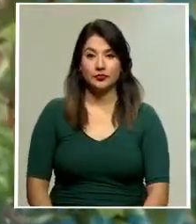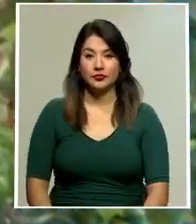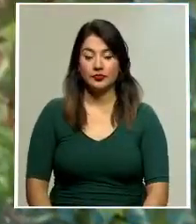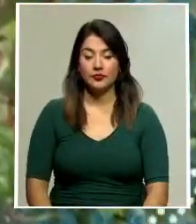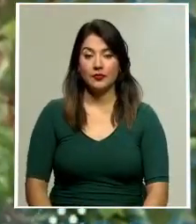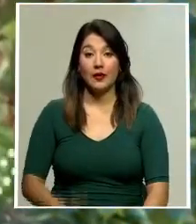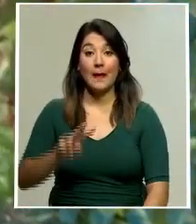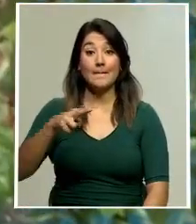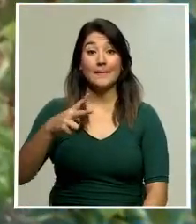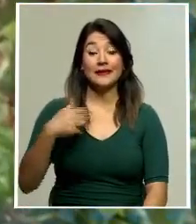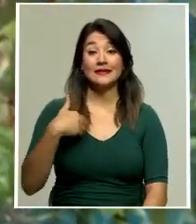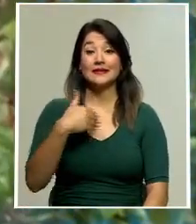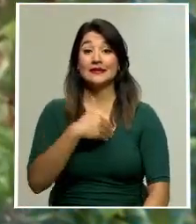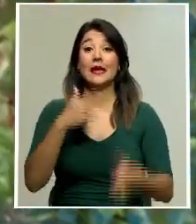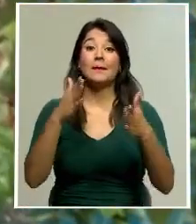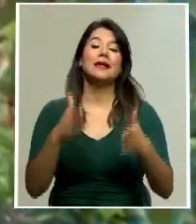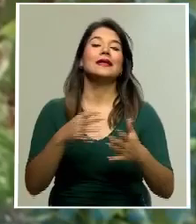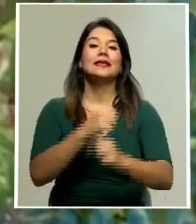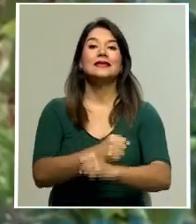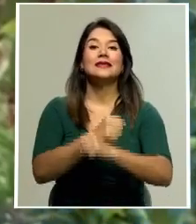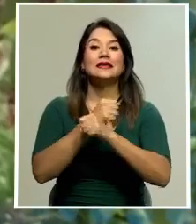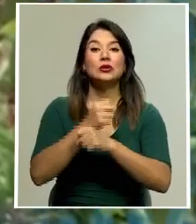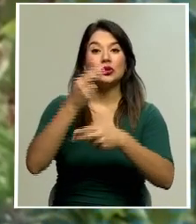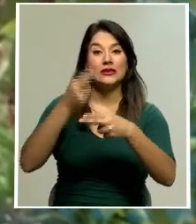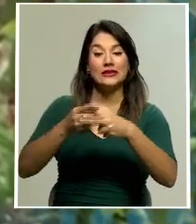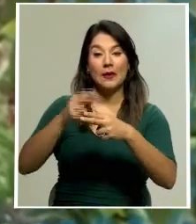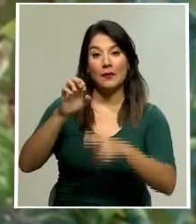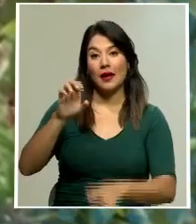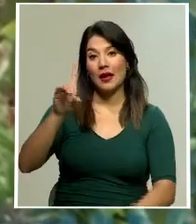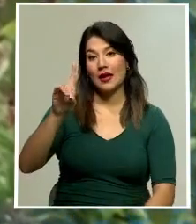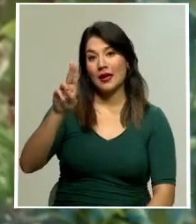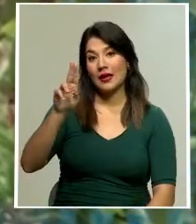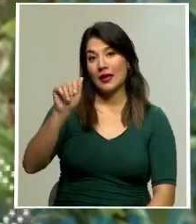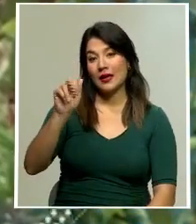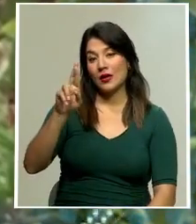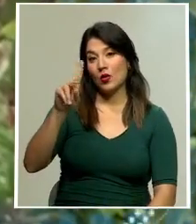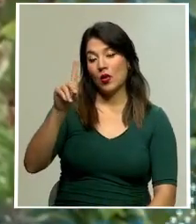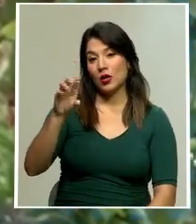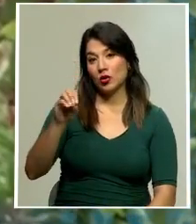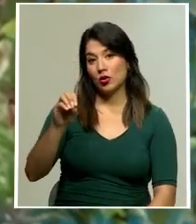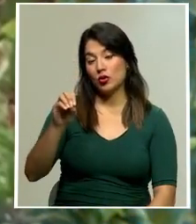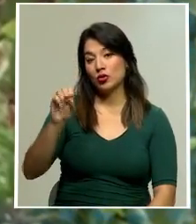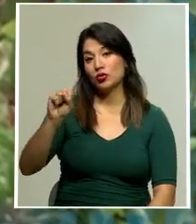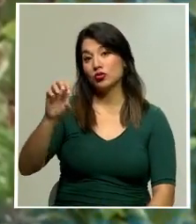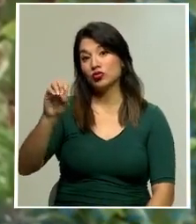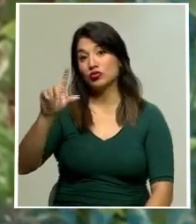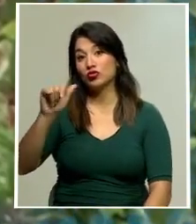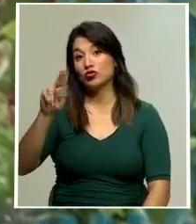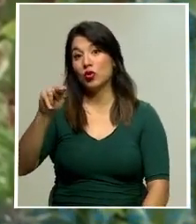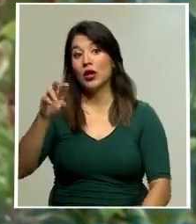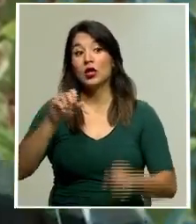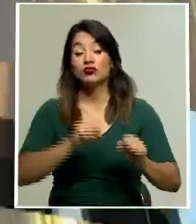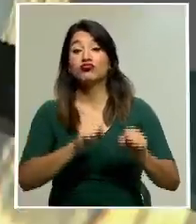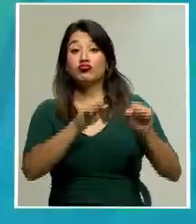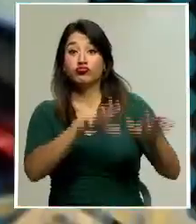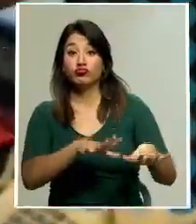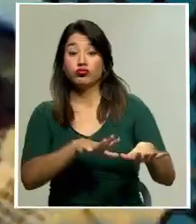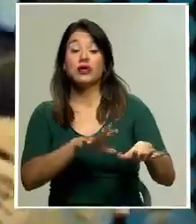El viceministro de Seguridad, Eduardo Solano, renunció a su cargo este jueves y tiene aspiraciones como diputado.